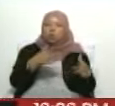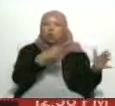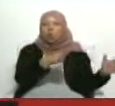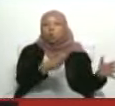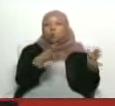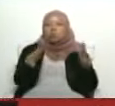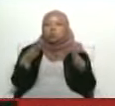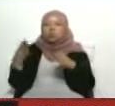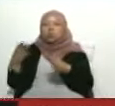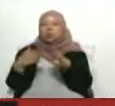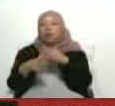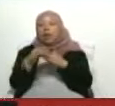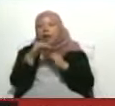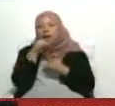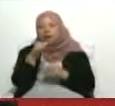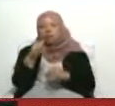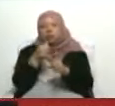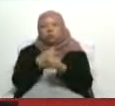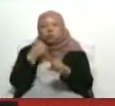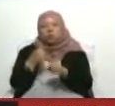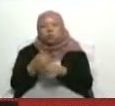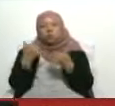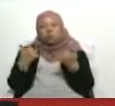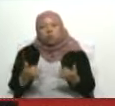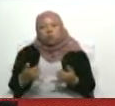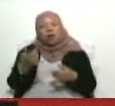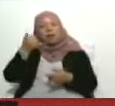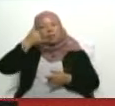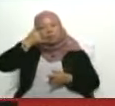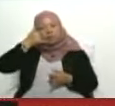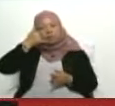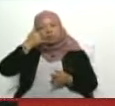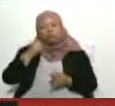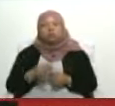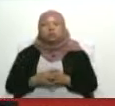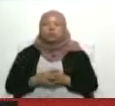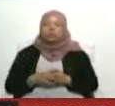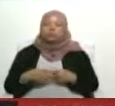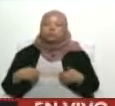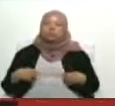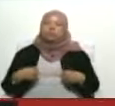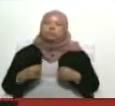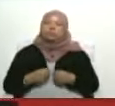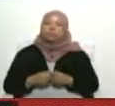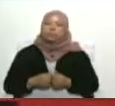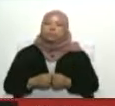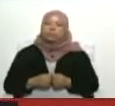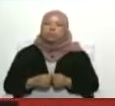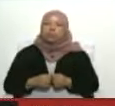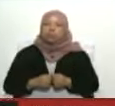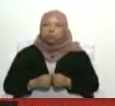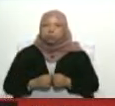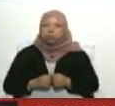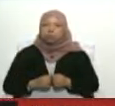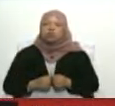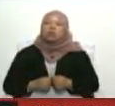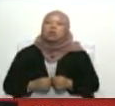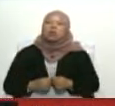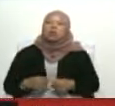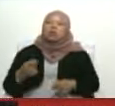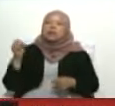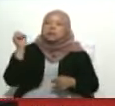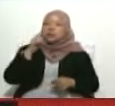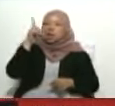aprehensor un vaciado de contenido de su teléfono, oh sorpresa, dirían algunos, se descubrió